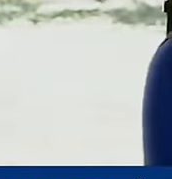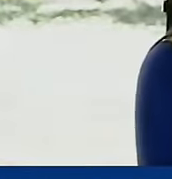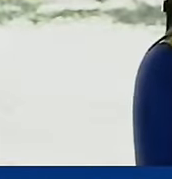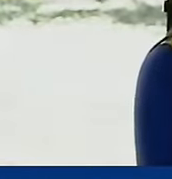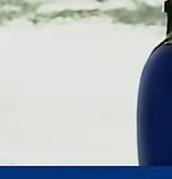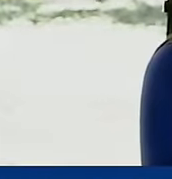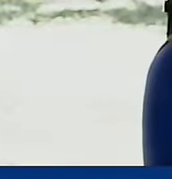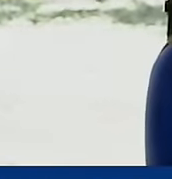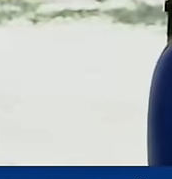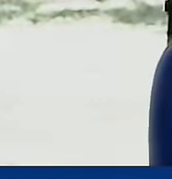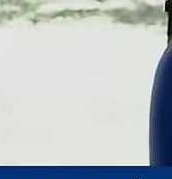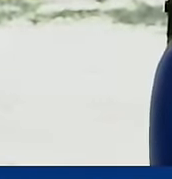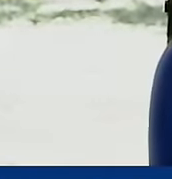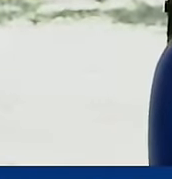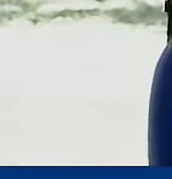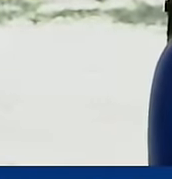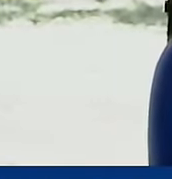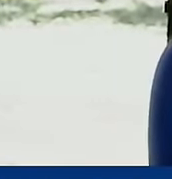WC.